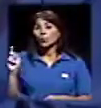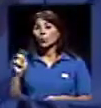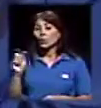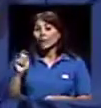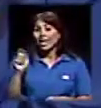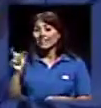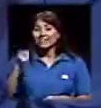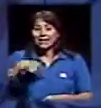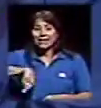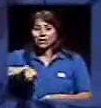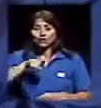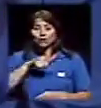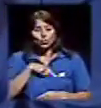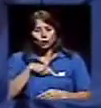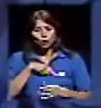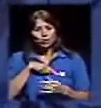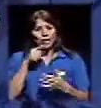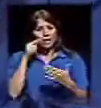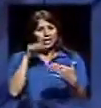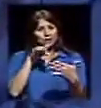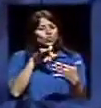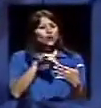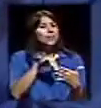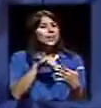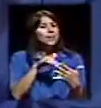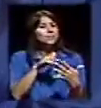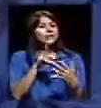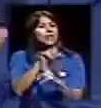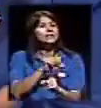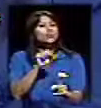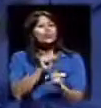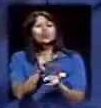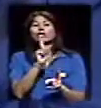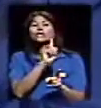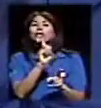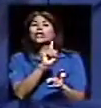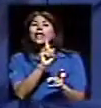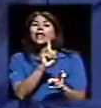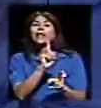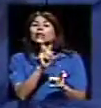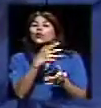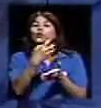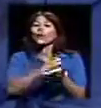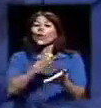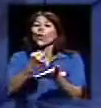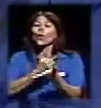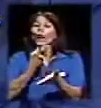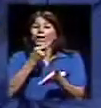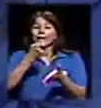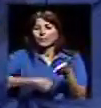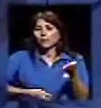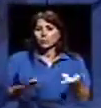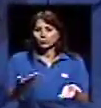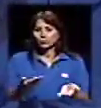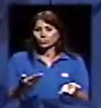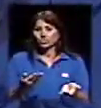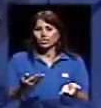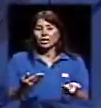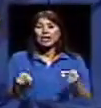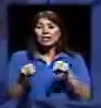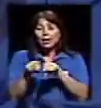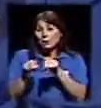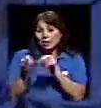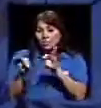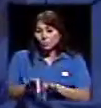las exoneraciones fiscales. También es importante que planifiquemos mejor y evaluemos mejor las